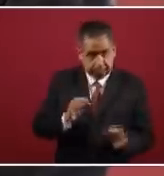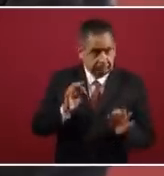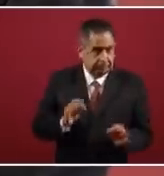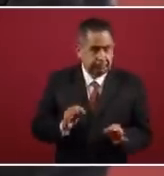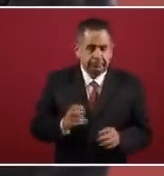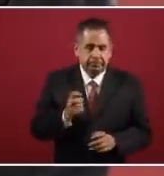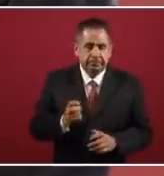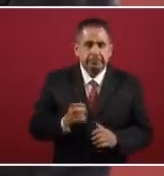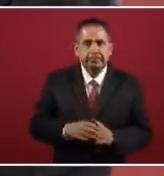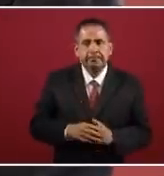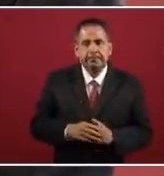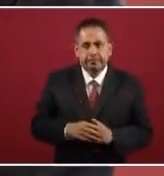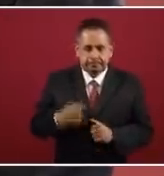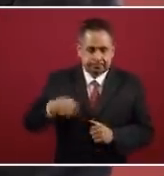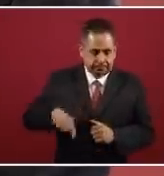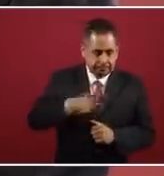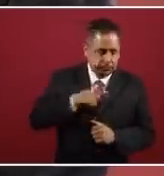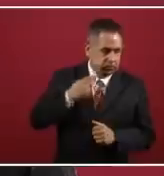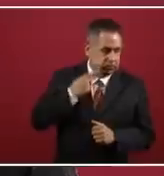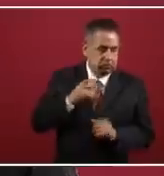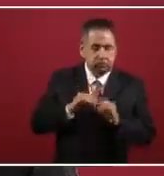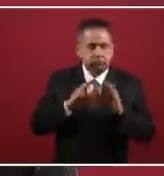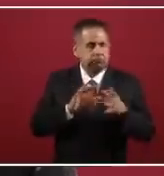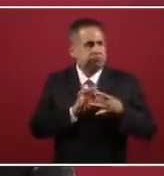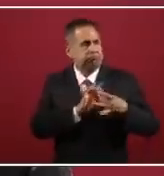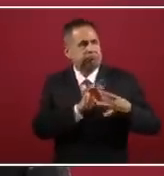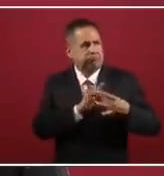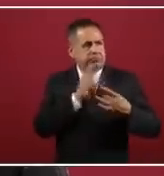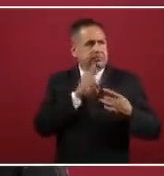que tengamos una política de buena vecindad